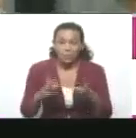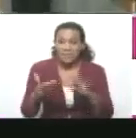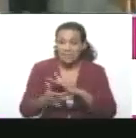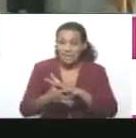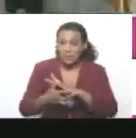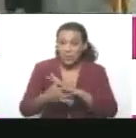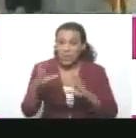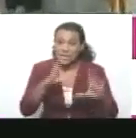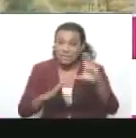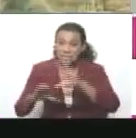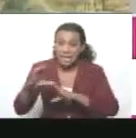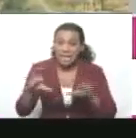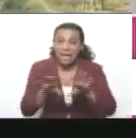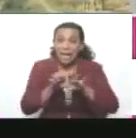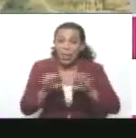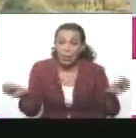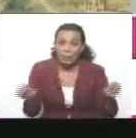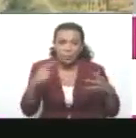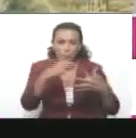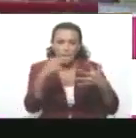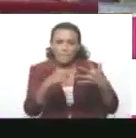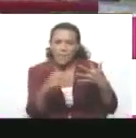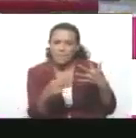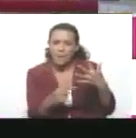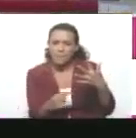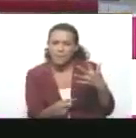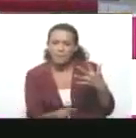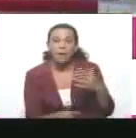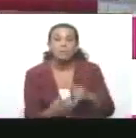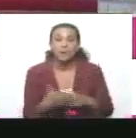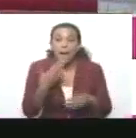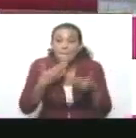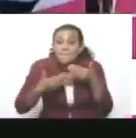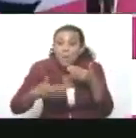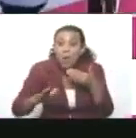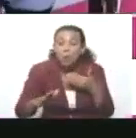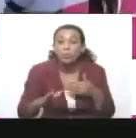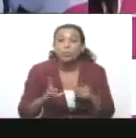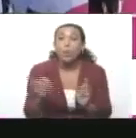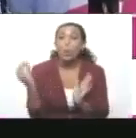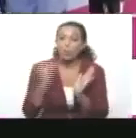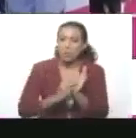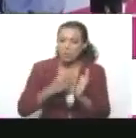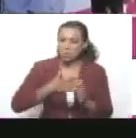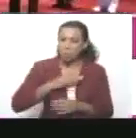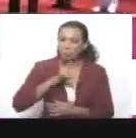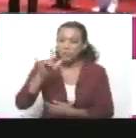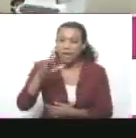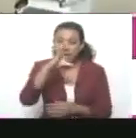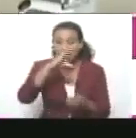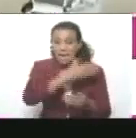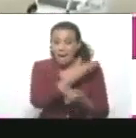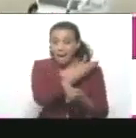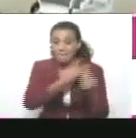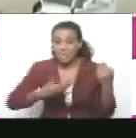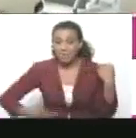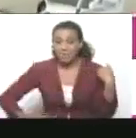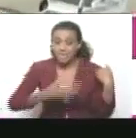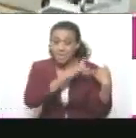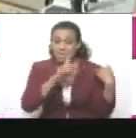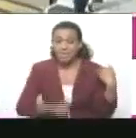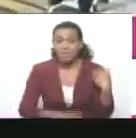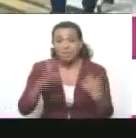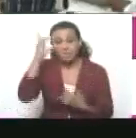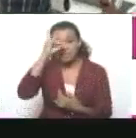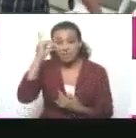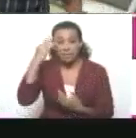tecnología, en educación. Muy pronto va a estar por allá la vicepresidenta Delcy Rodríguez con una comisión